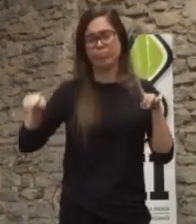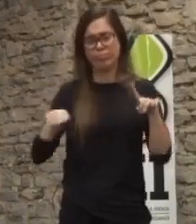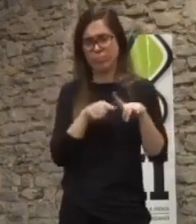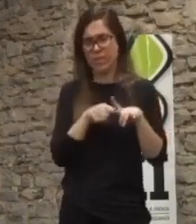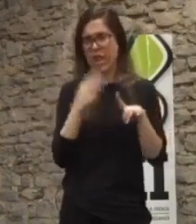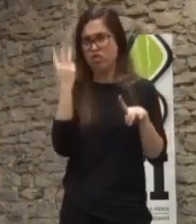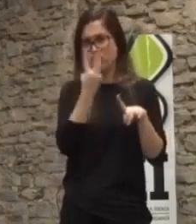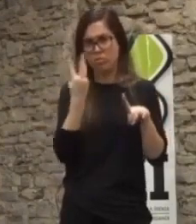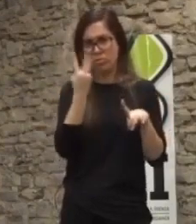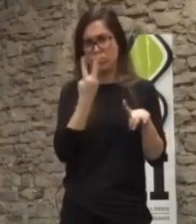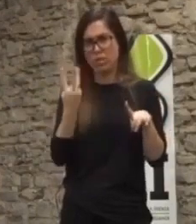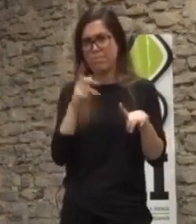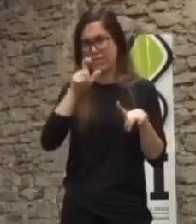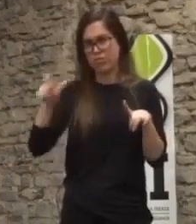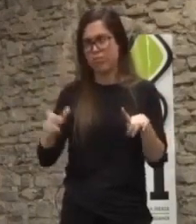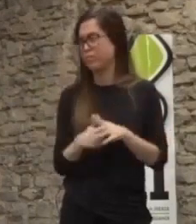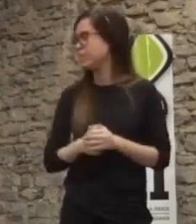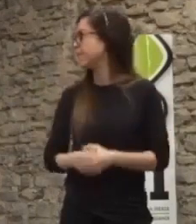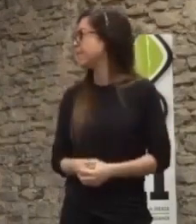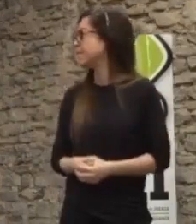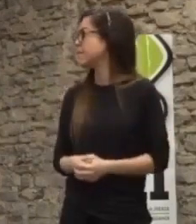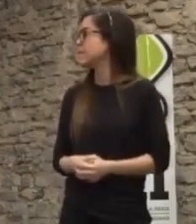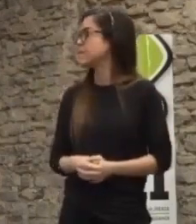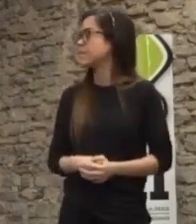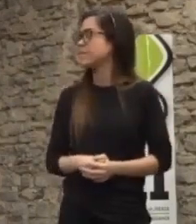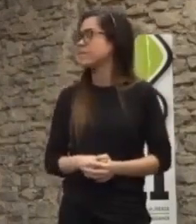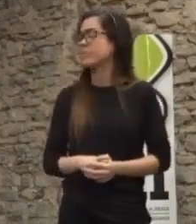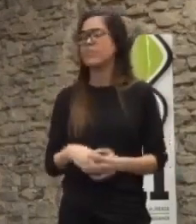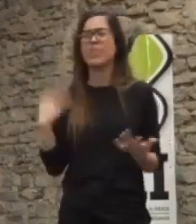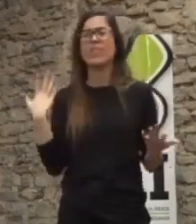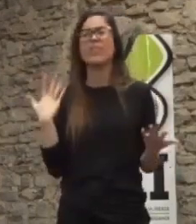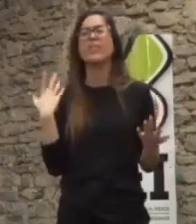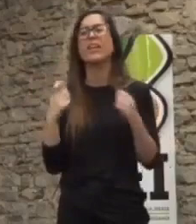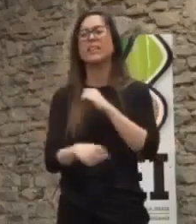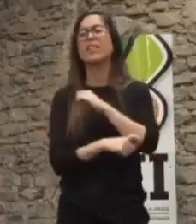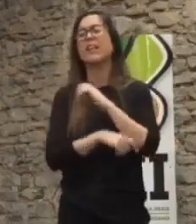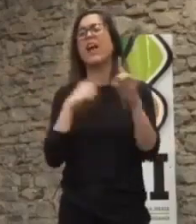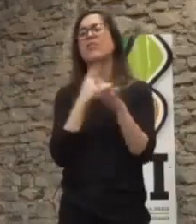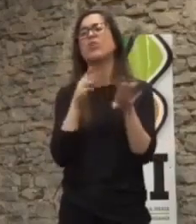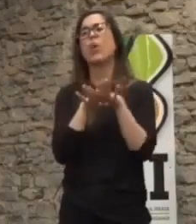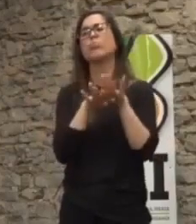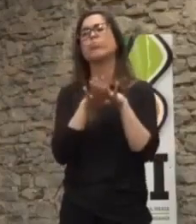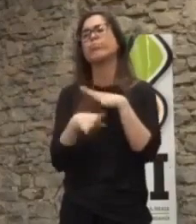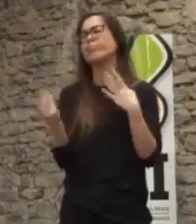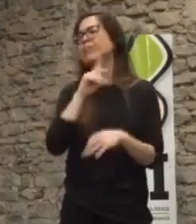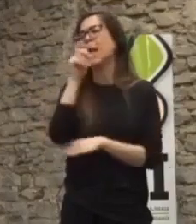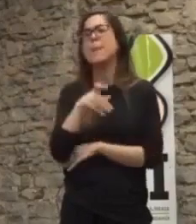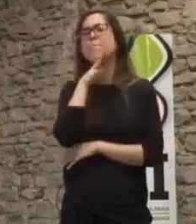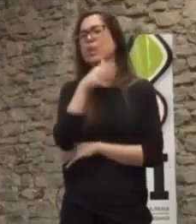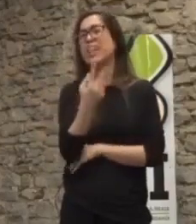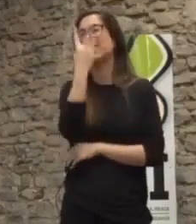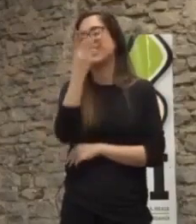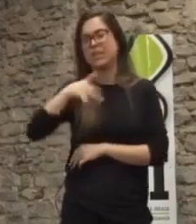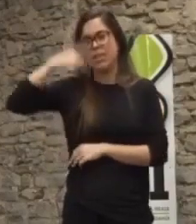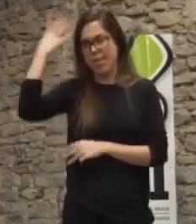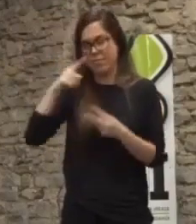Vale. Ahora me gustaría comentaros por qué es necesaria una estrategia antirrumores con tres ideas. Seguro que